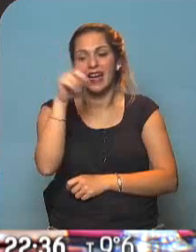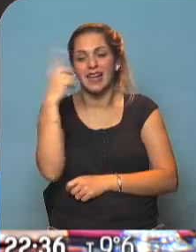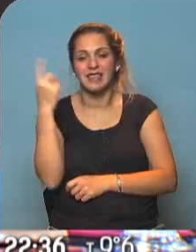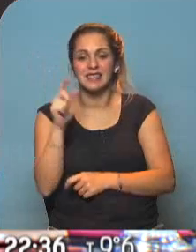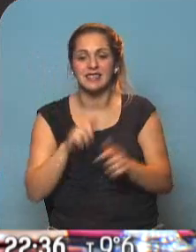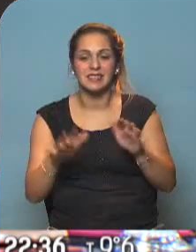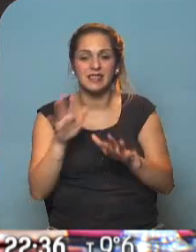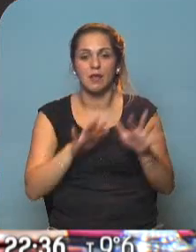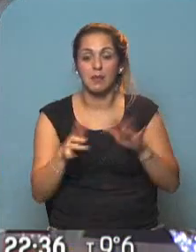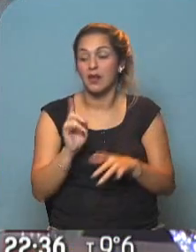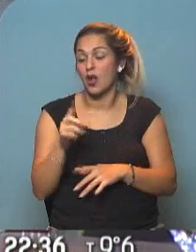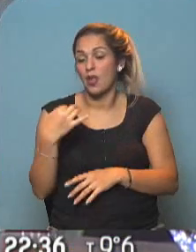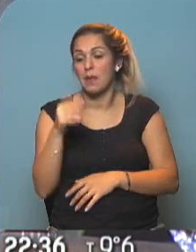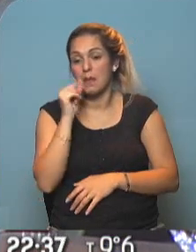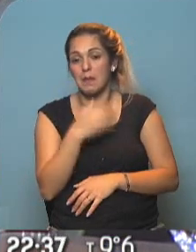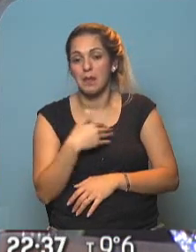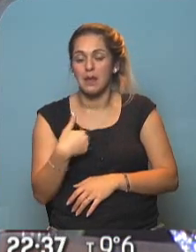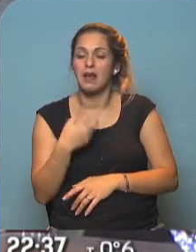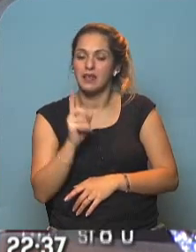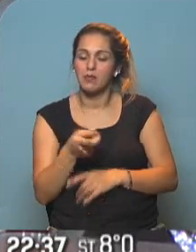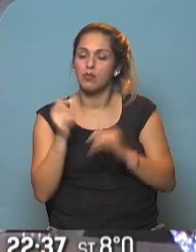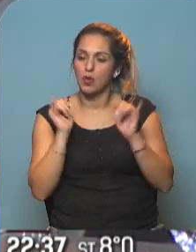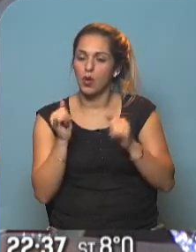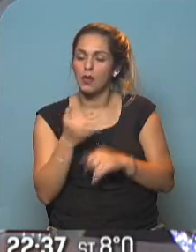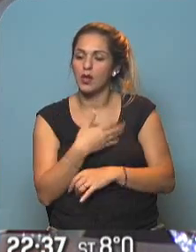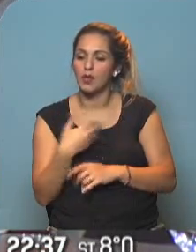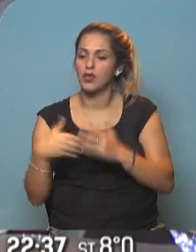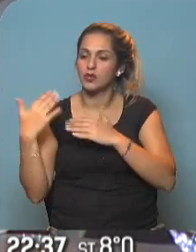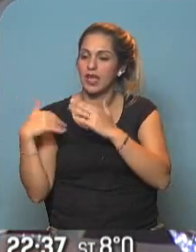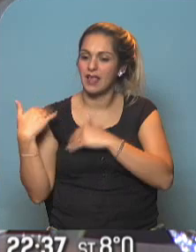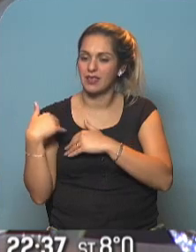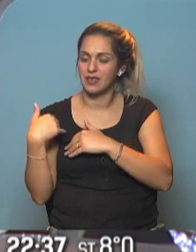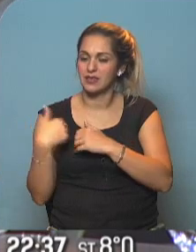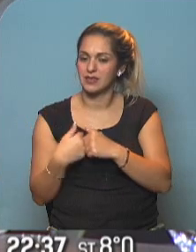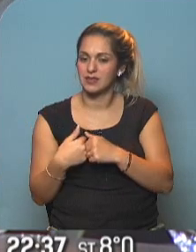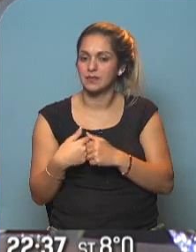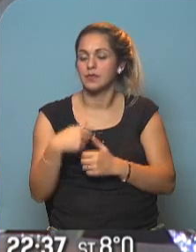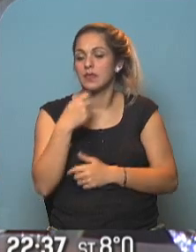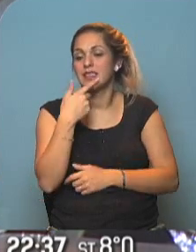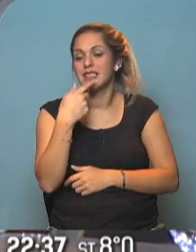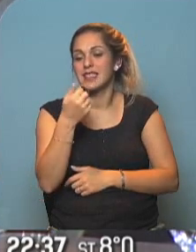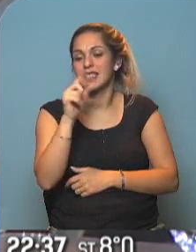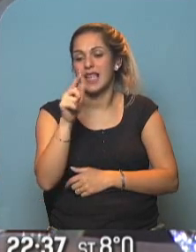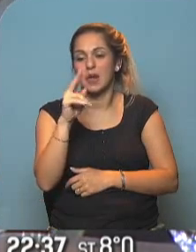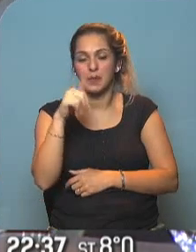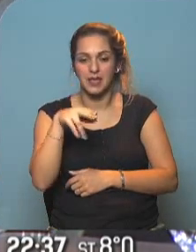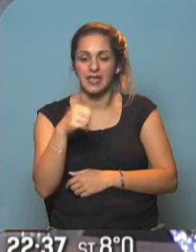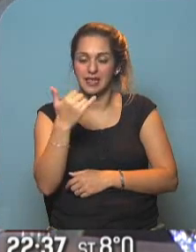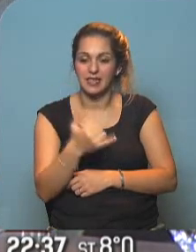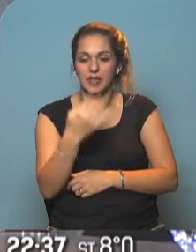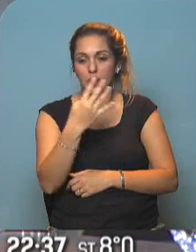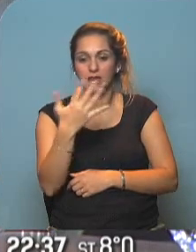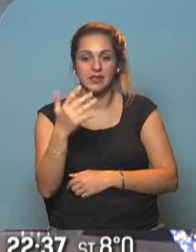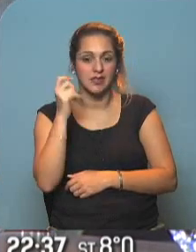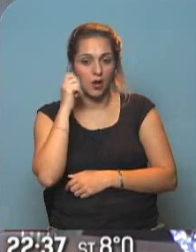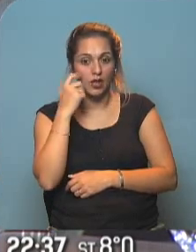padres los que tienen que definir También eso. son muy jóvenes comparado con los gobiernos anteriores. Salvini tiene 45 y Di Maio, que no tiene